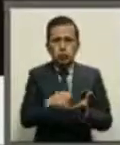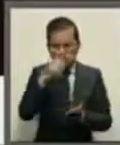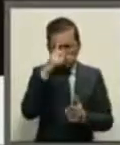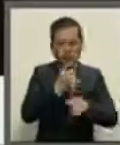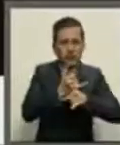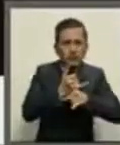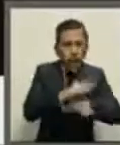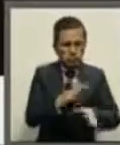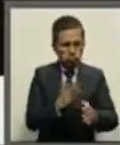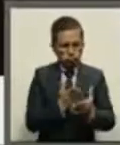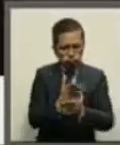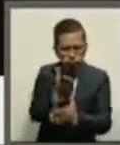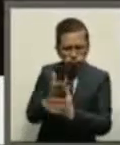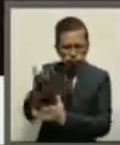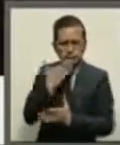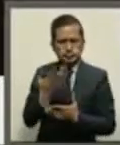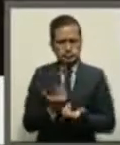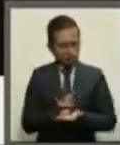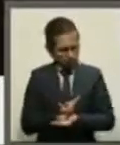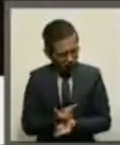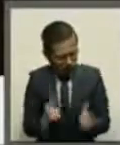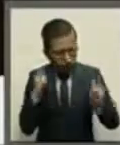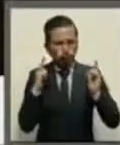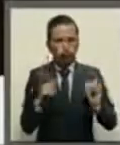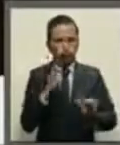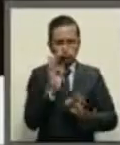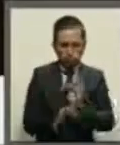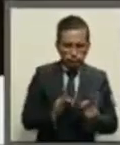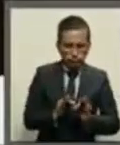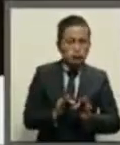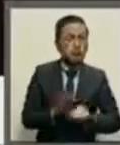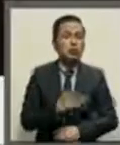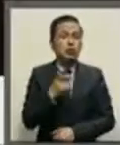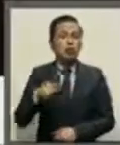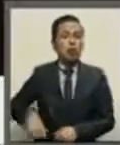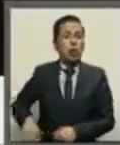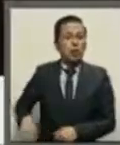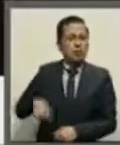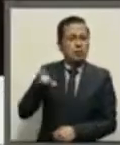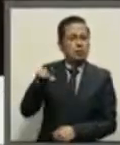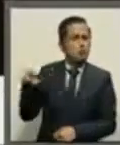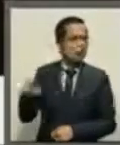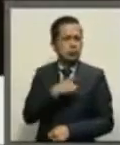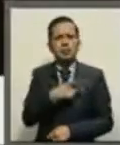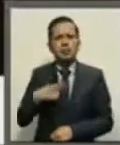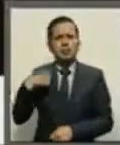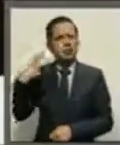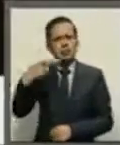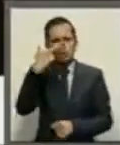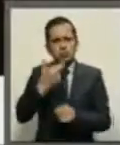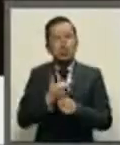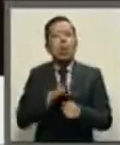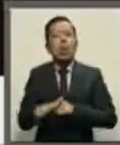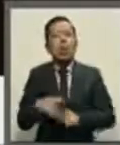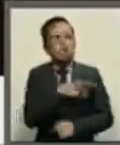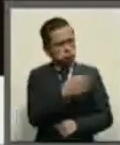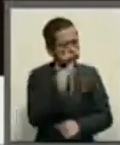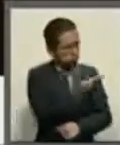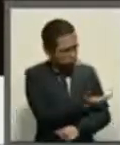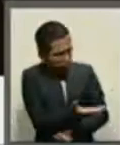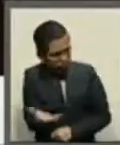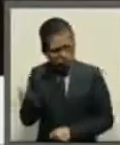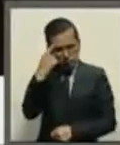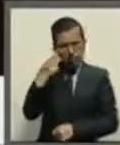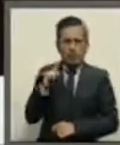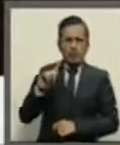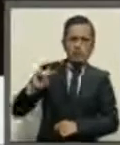cual el Estado garantiza el derecho de acceso a las tecnologías de la información y comunicación, así como a los derechos